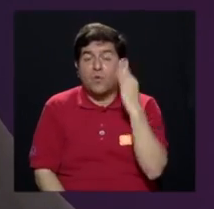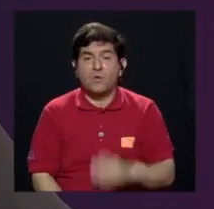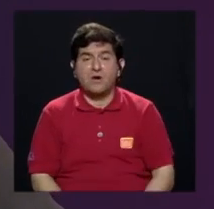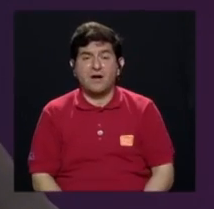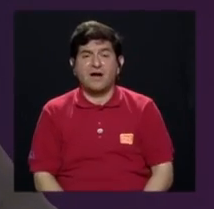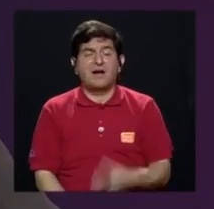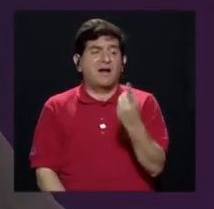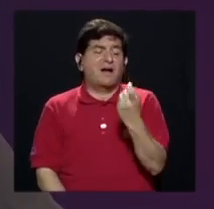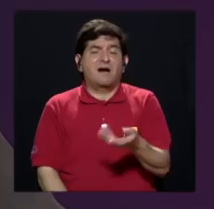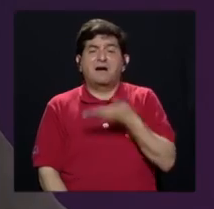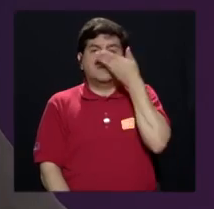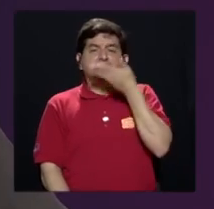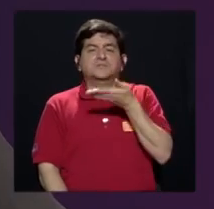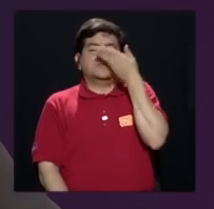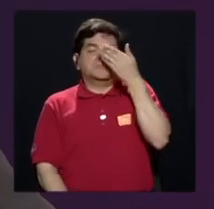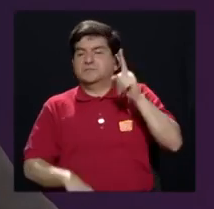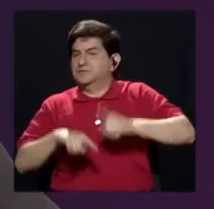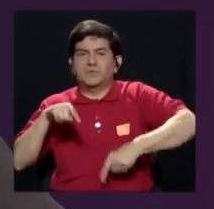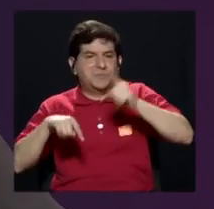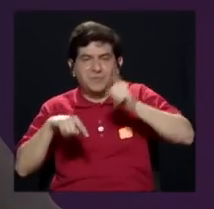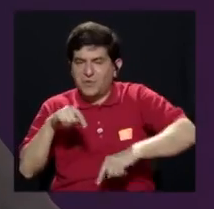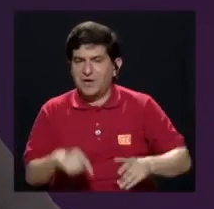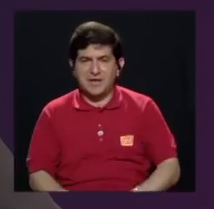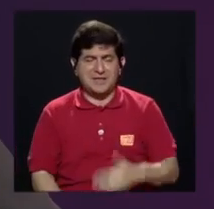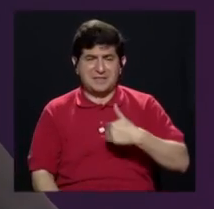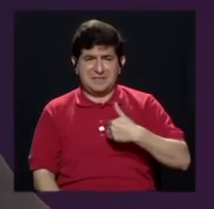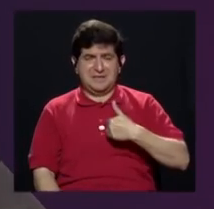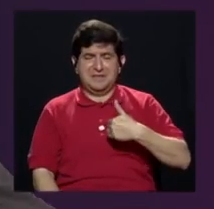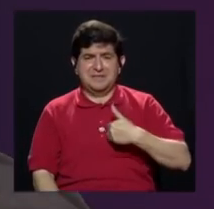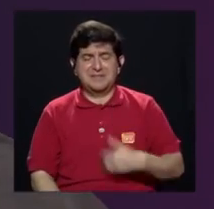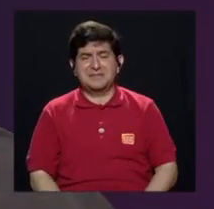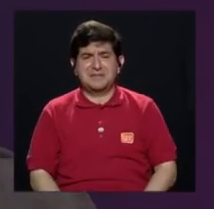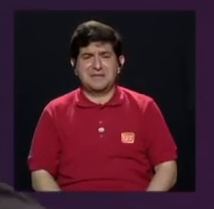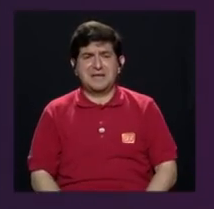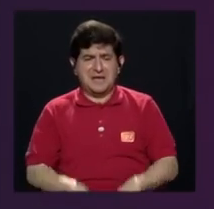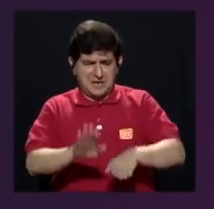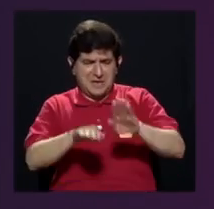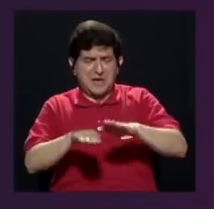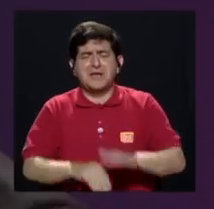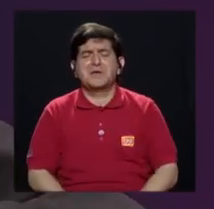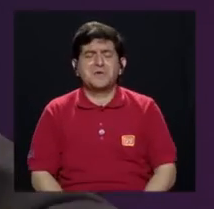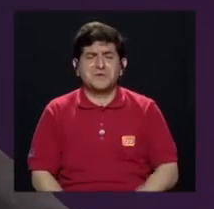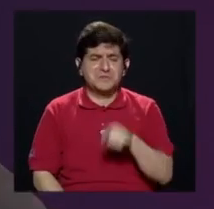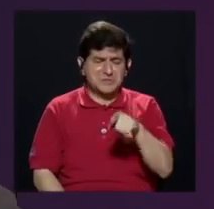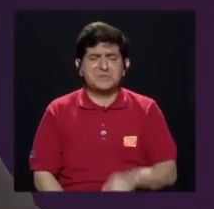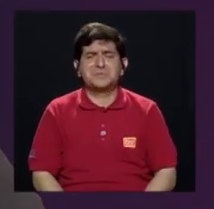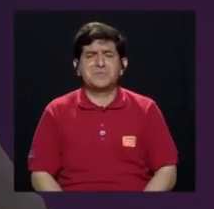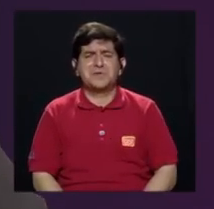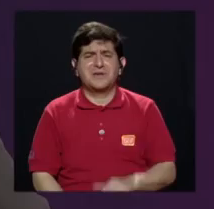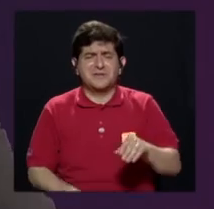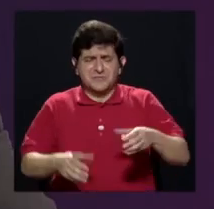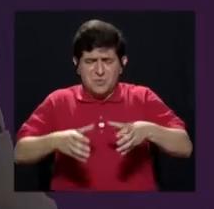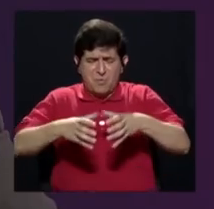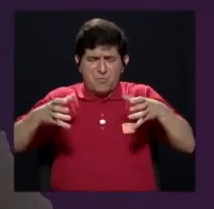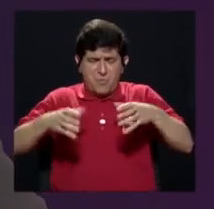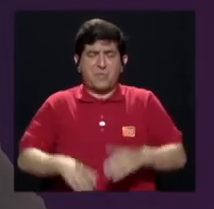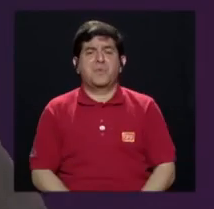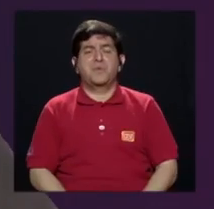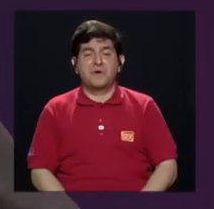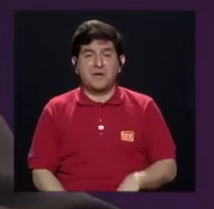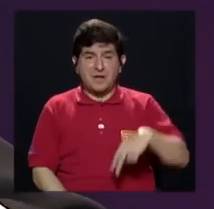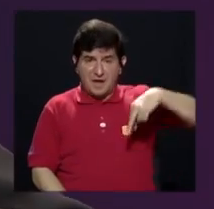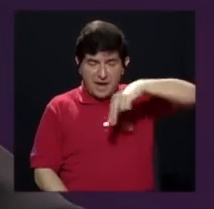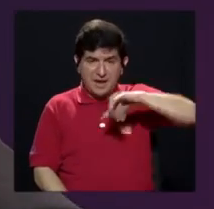falta el aire no puede respirar tiene los pies hinchados camina con la marcha de pato característica que así se denomina